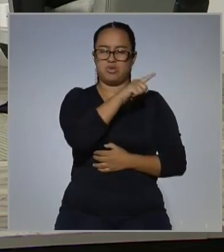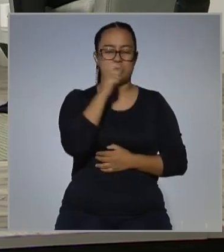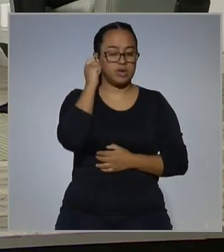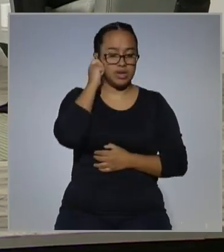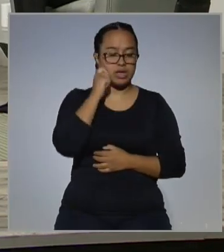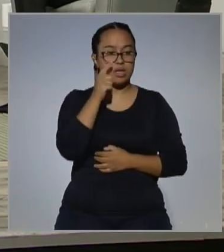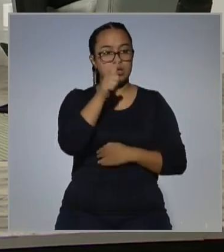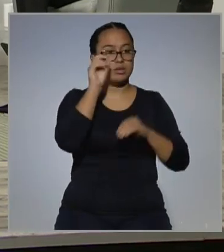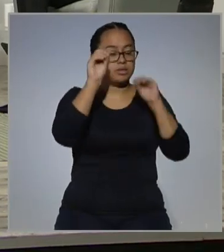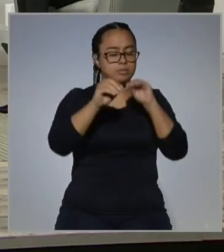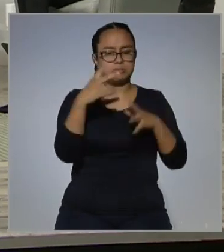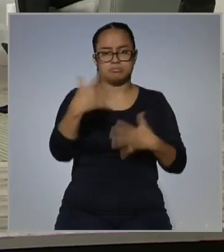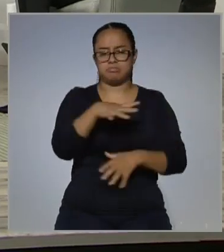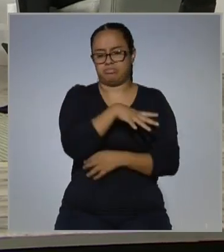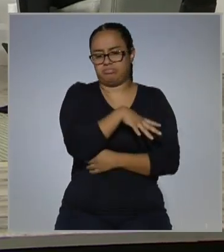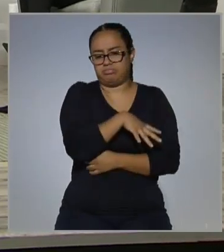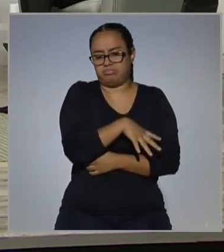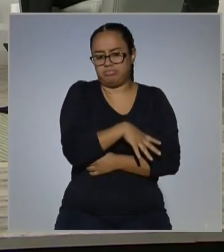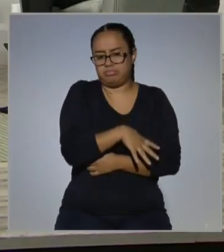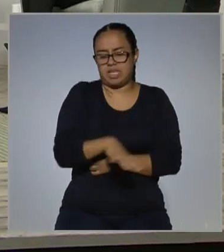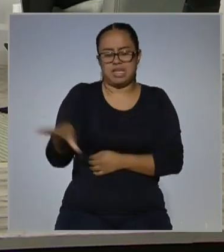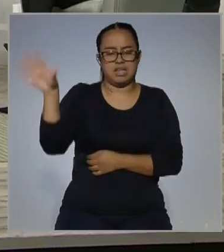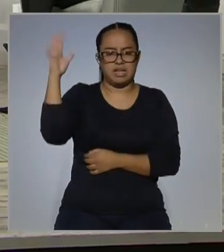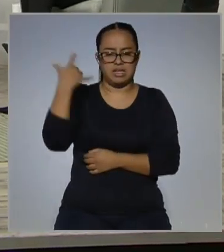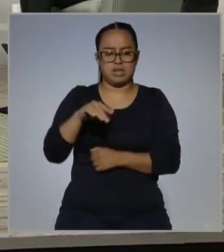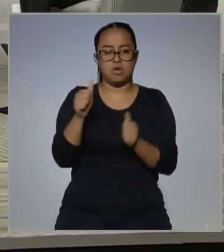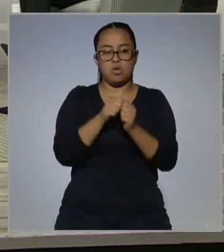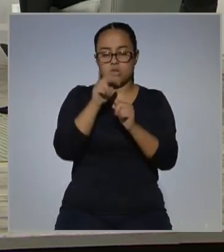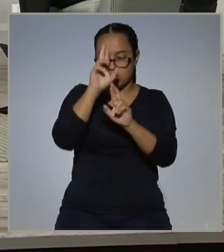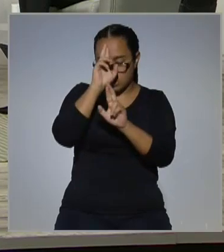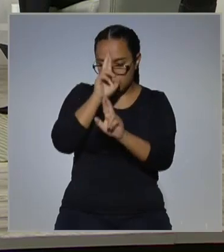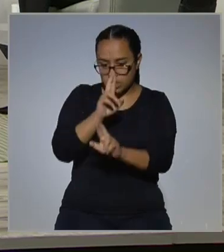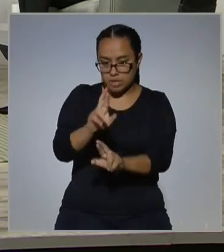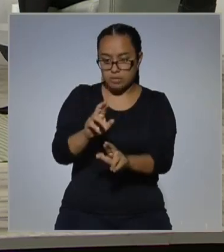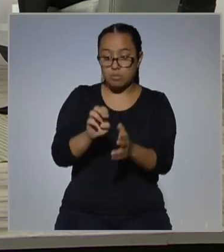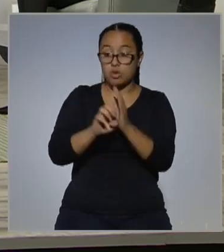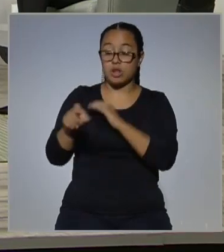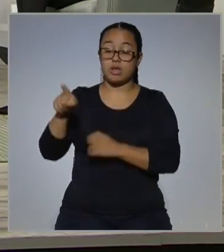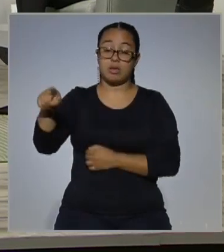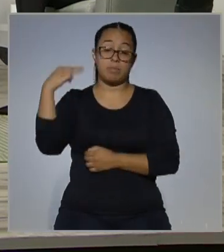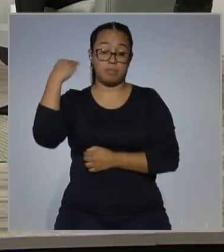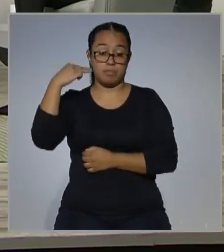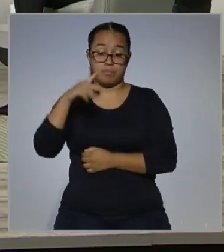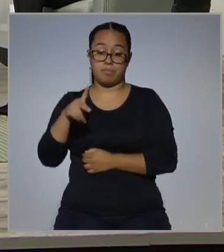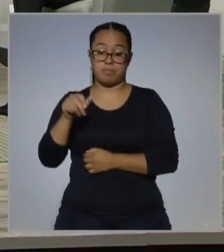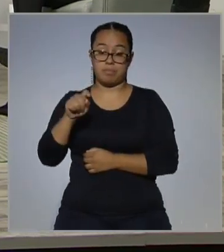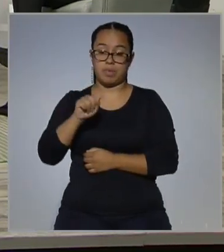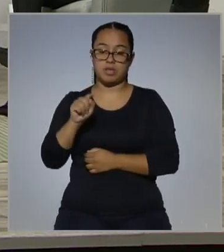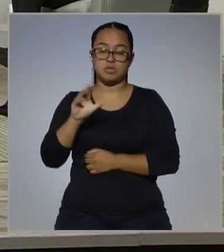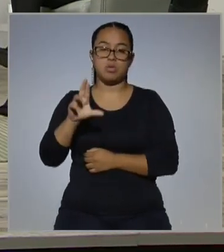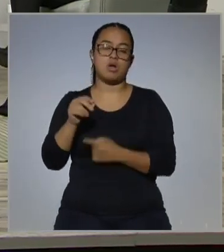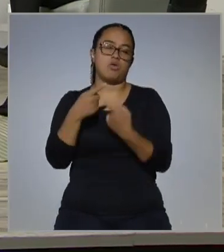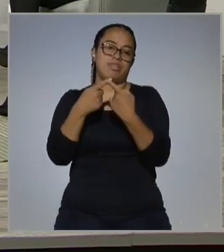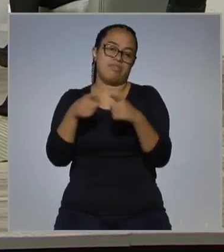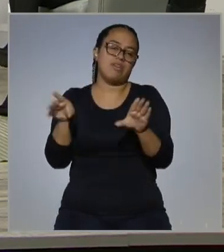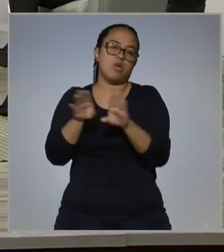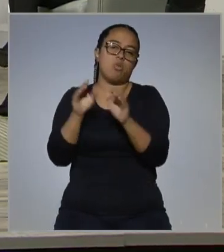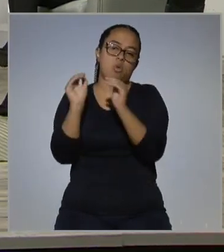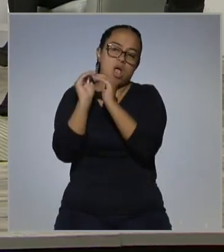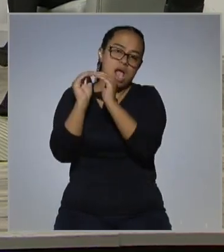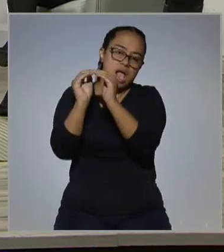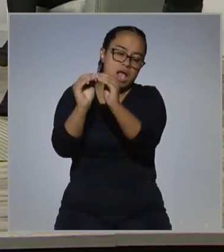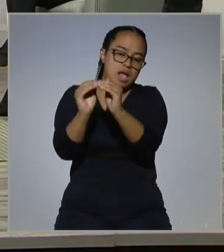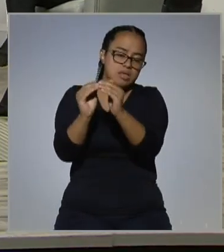es impresionante y un poco más fúnebre con respecto a las celebraciones en Pátzcuaro, Michoacán, que tienen un toque más hogareño. ¿Me